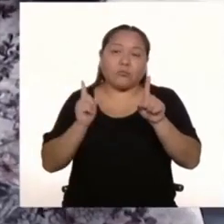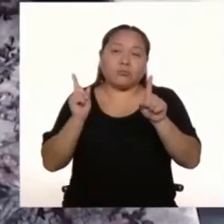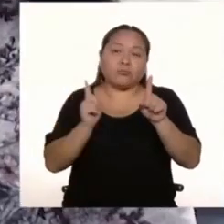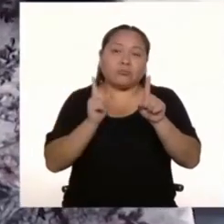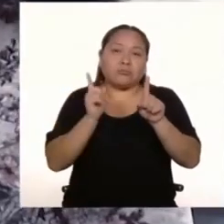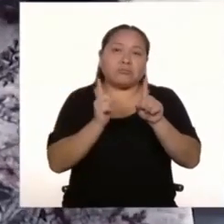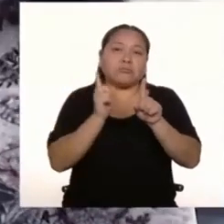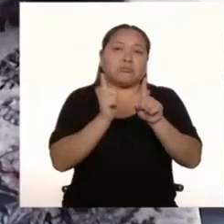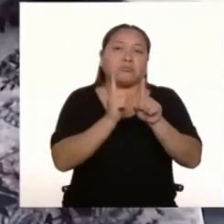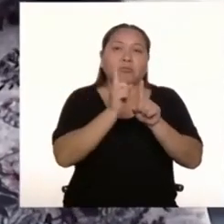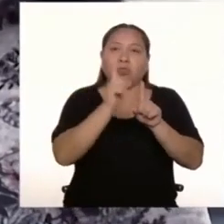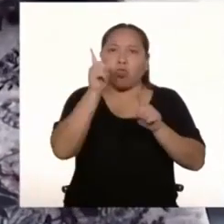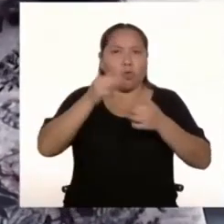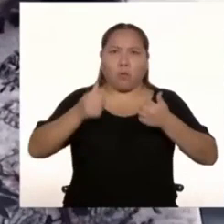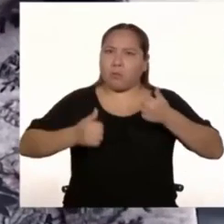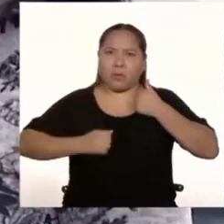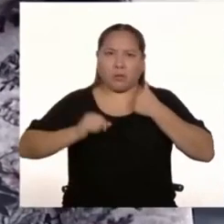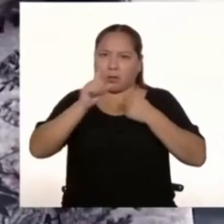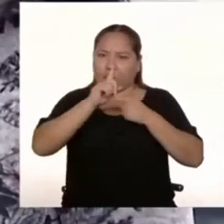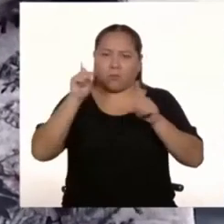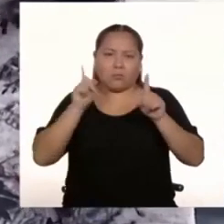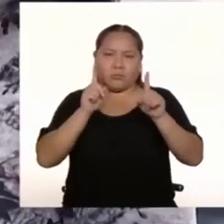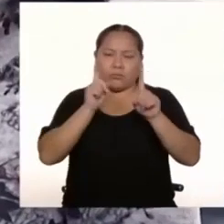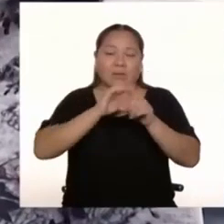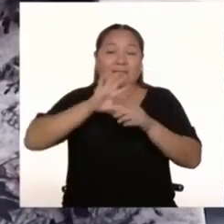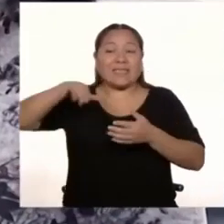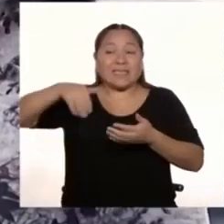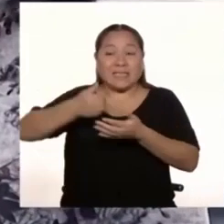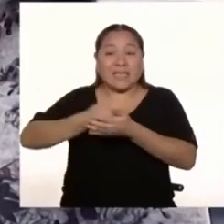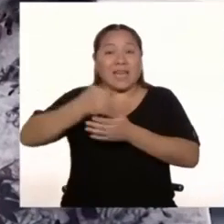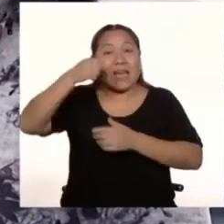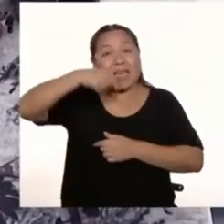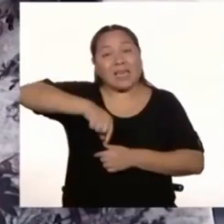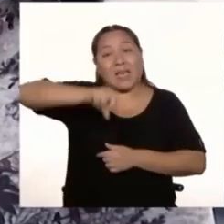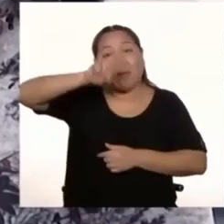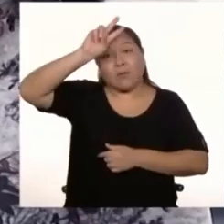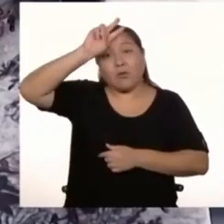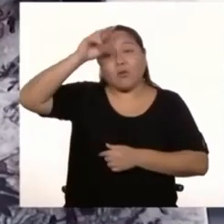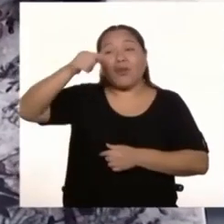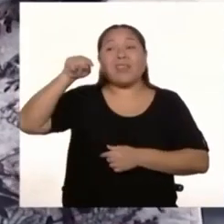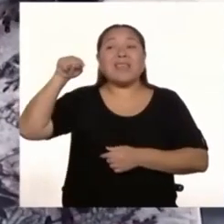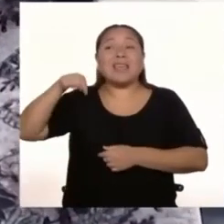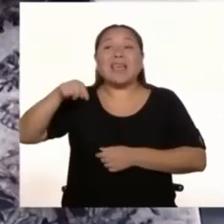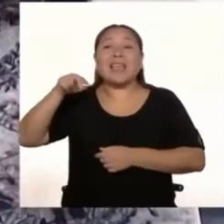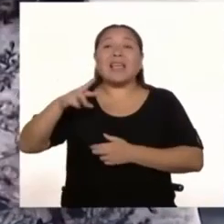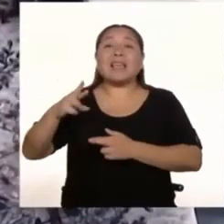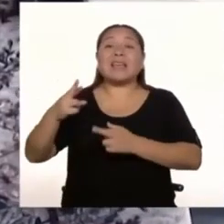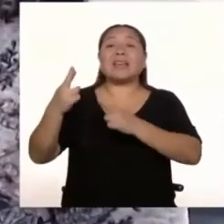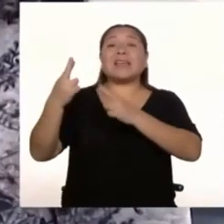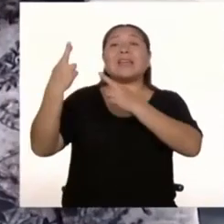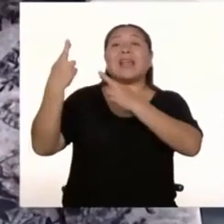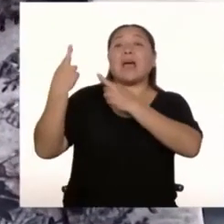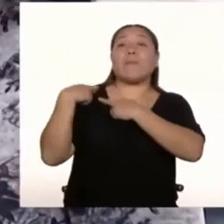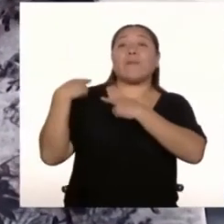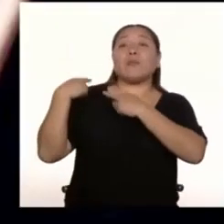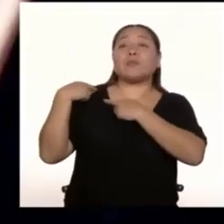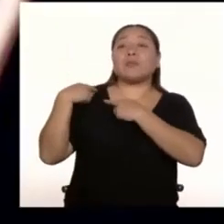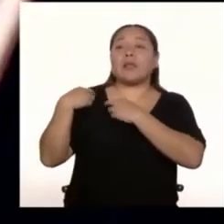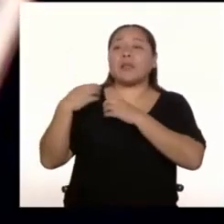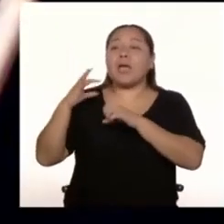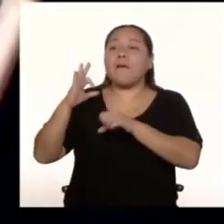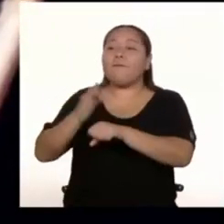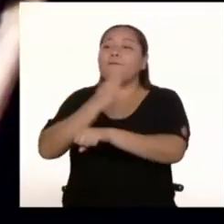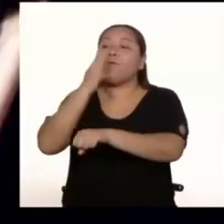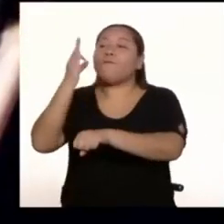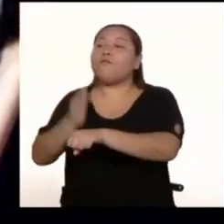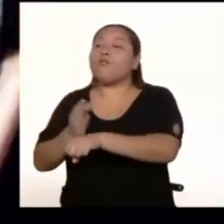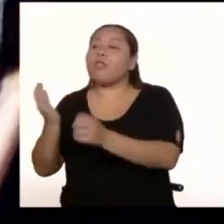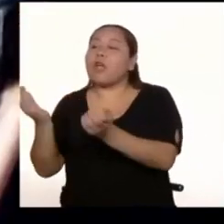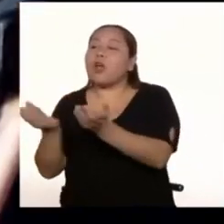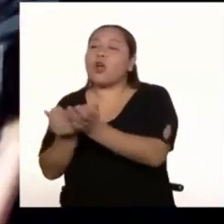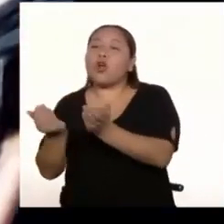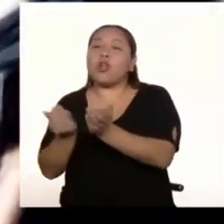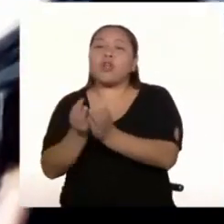civil va a llegar a estas tierras y va a encargarse de la fundación de escuelas.